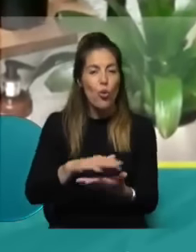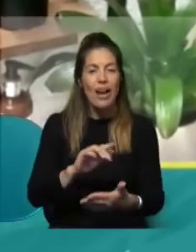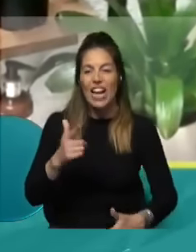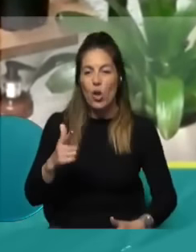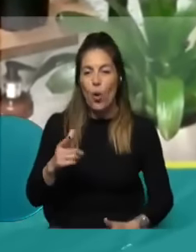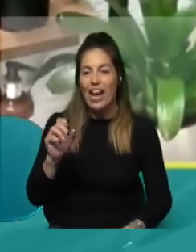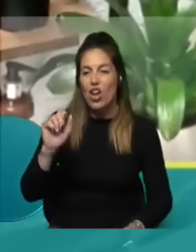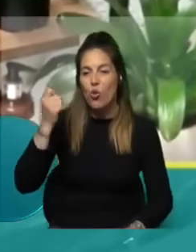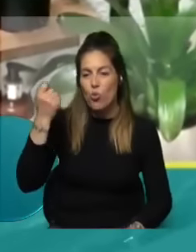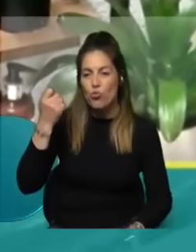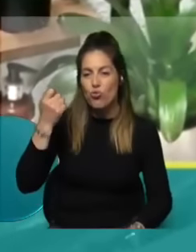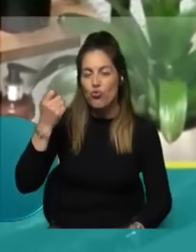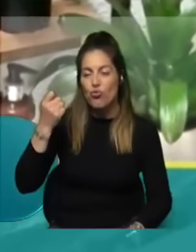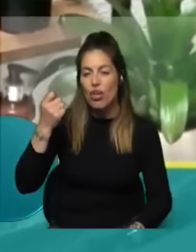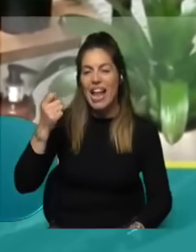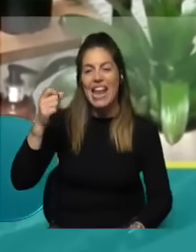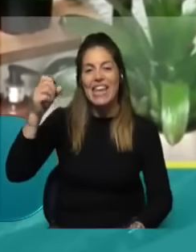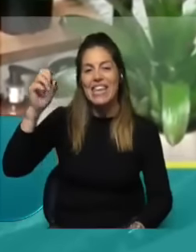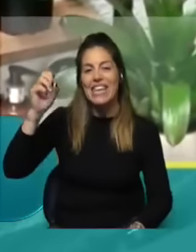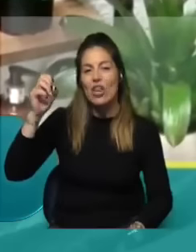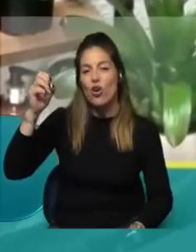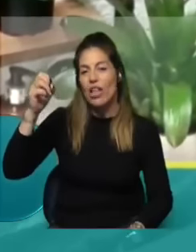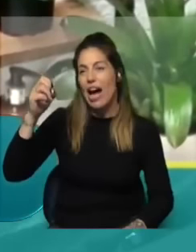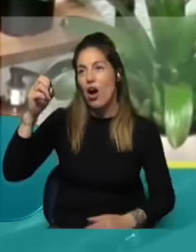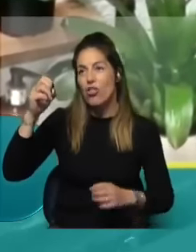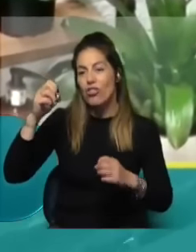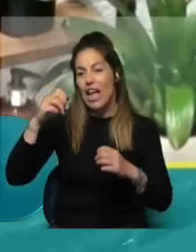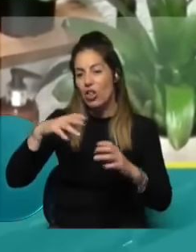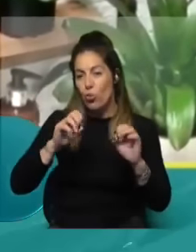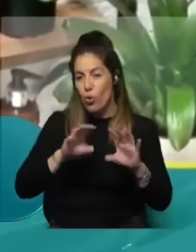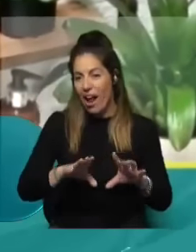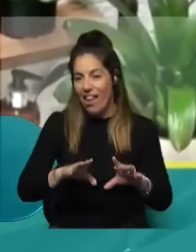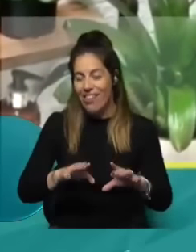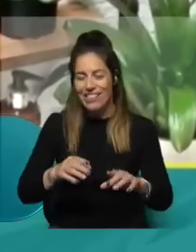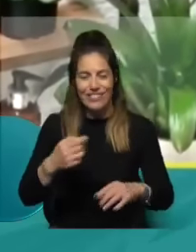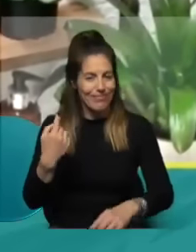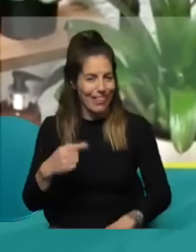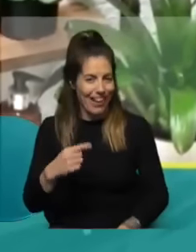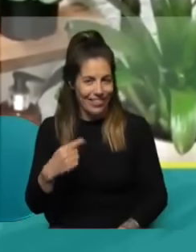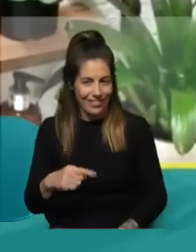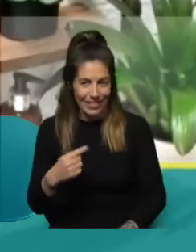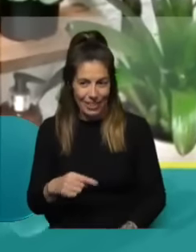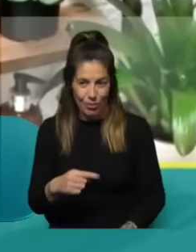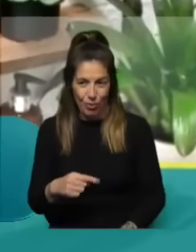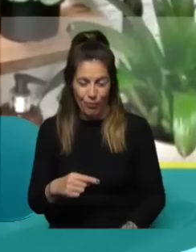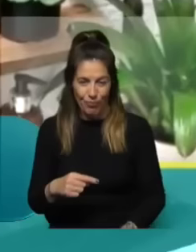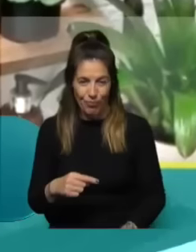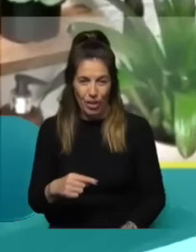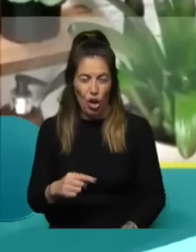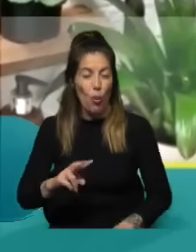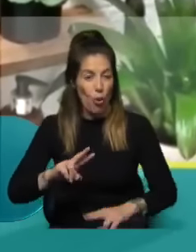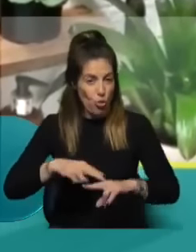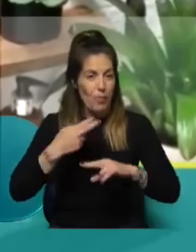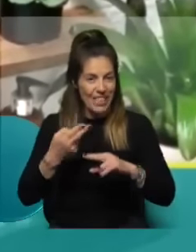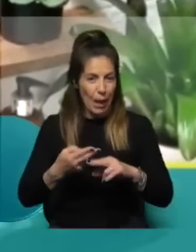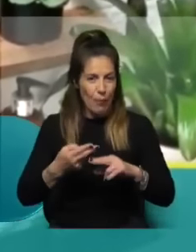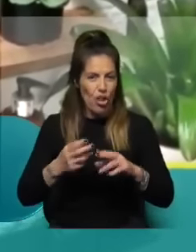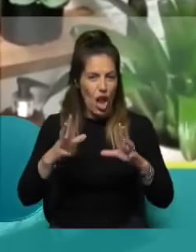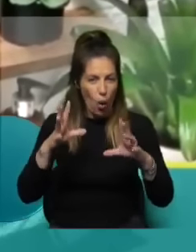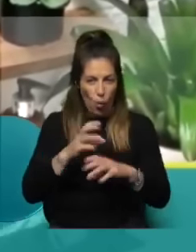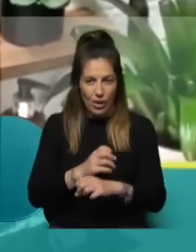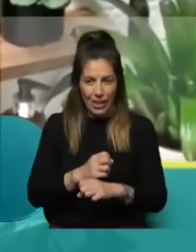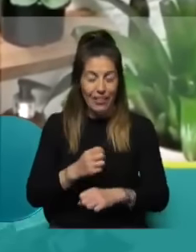o artificial, es negativo. Ah, mirá. Claro, claro. Te está duplicando la oscuridad misma. No, es difícil de pensar eso, estaba ¿no? pensando en las